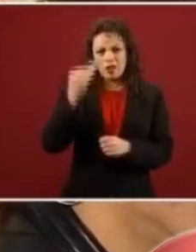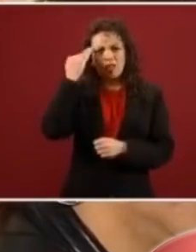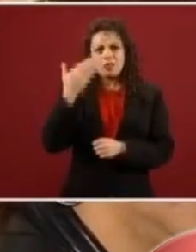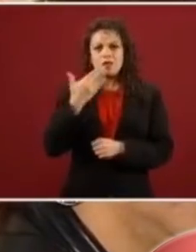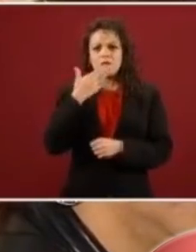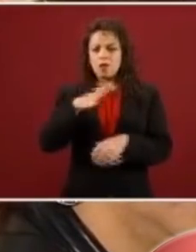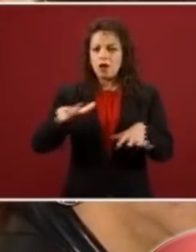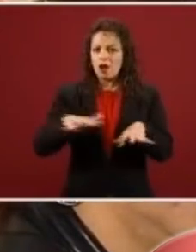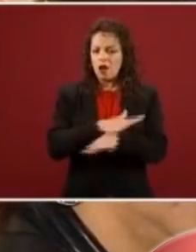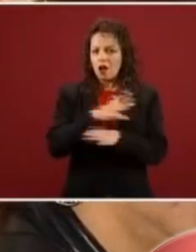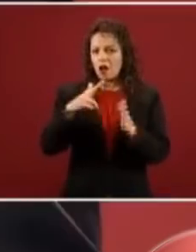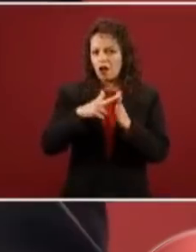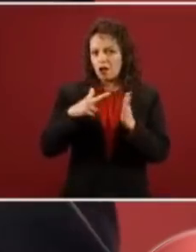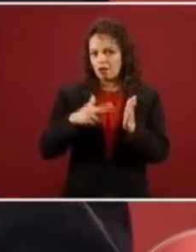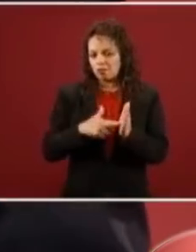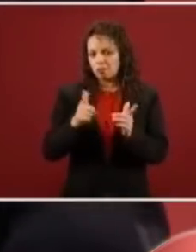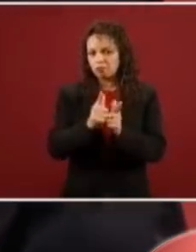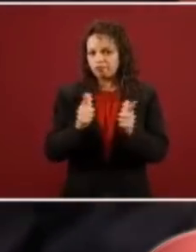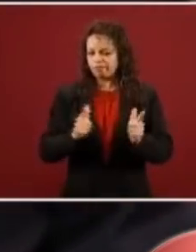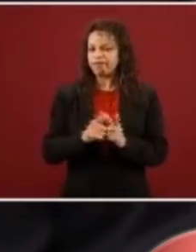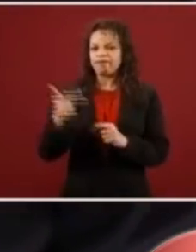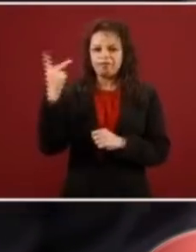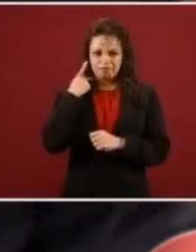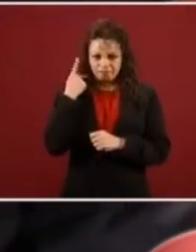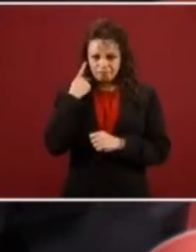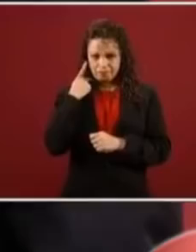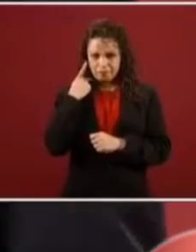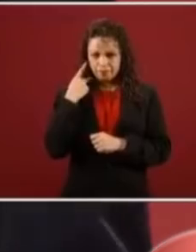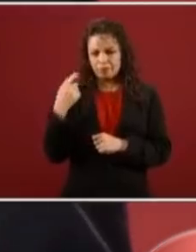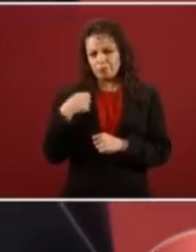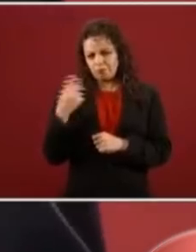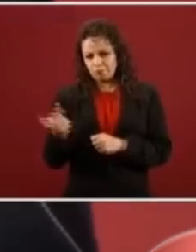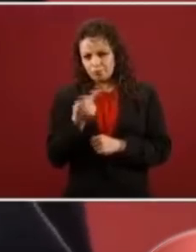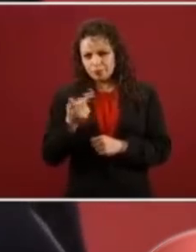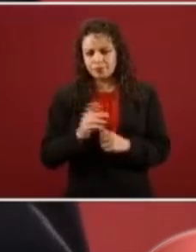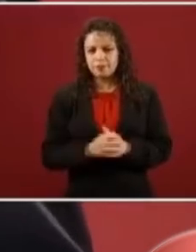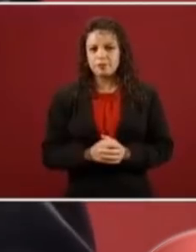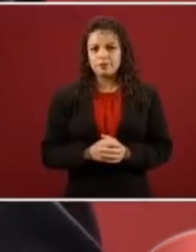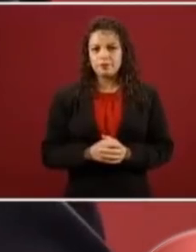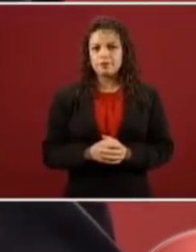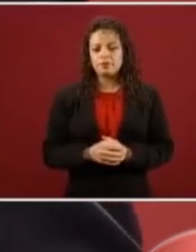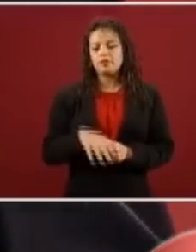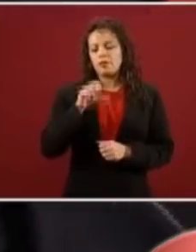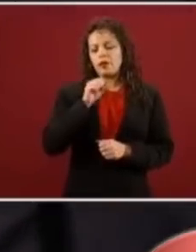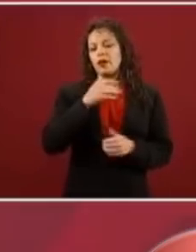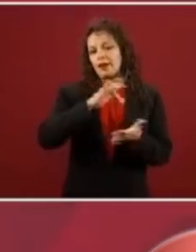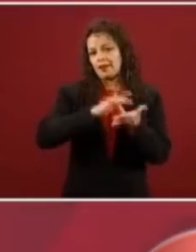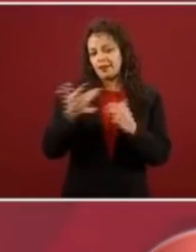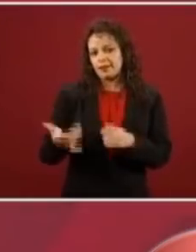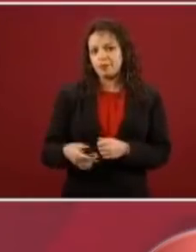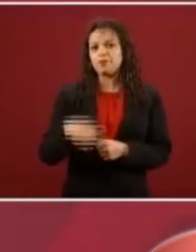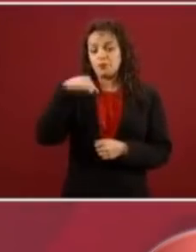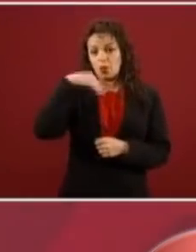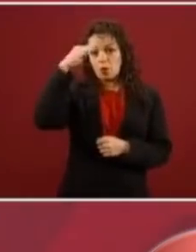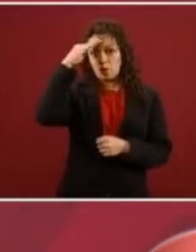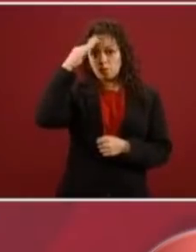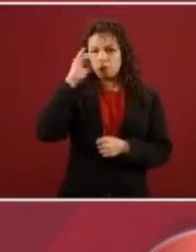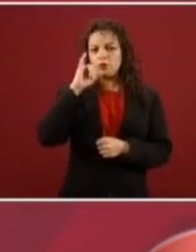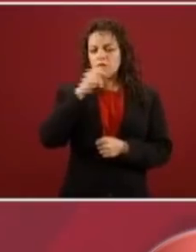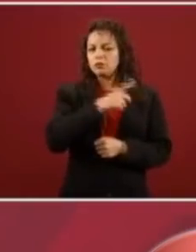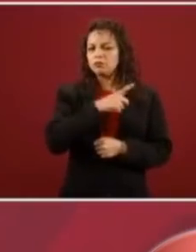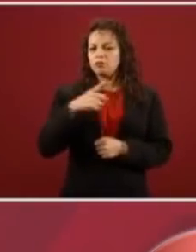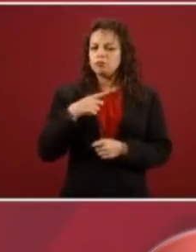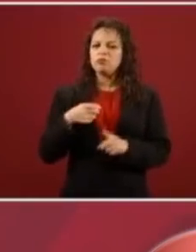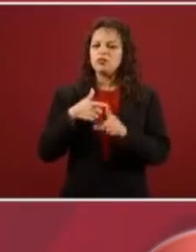político-electoral, presidente? Gracias. Sí, yo pienso que hay que seguir insistiendo en que